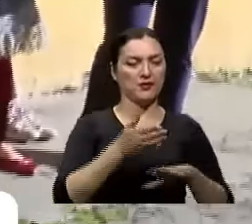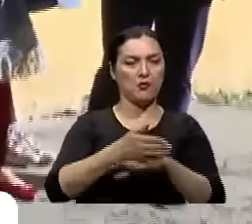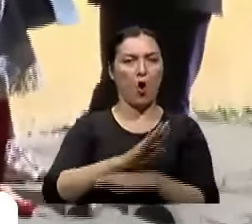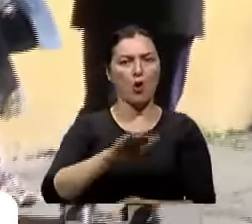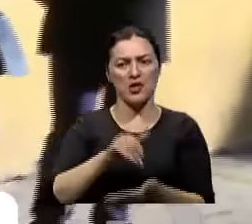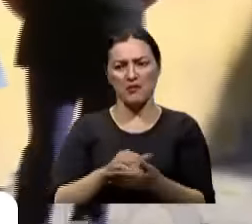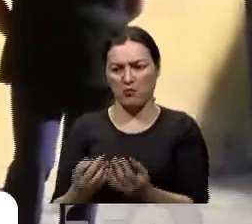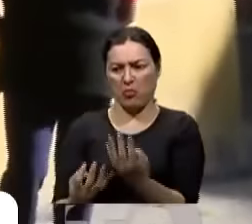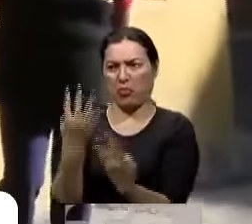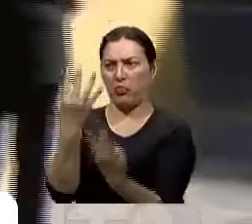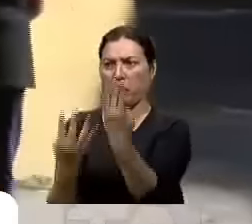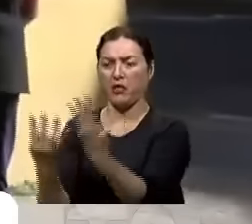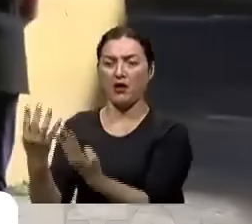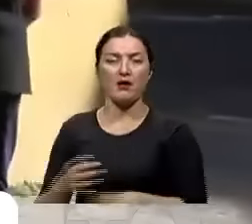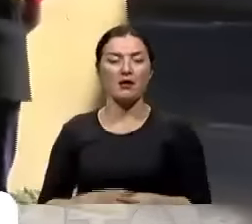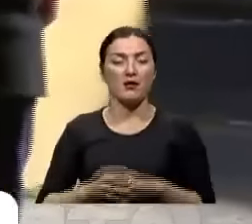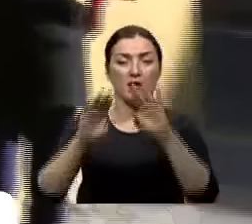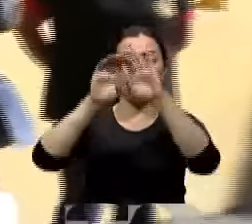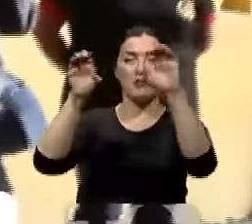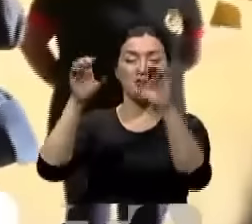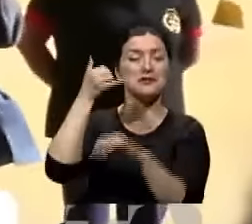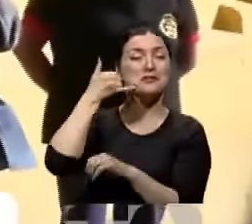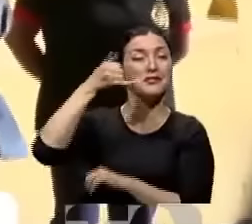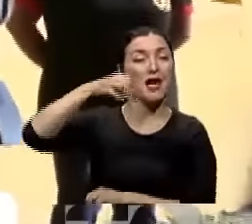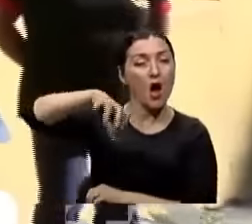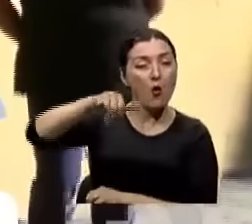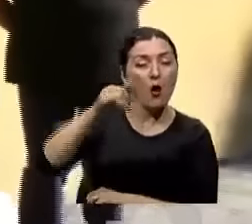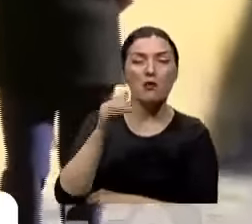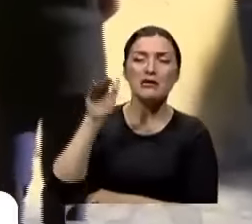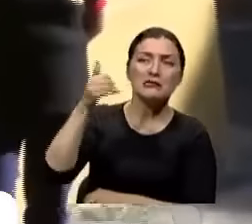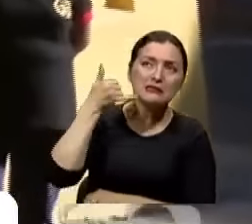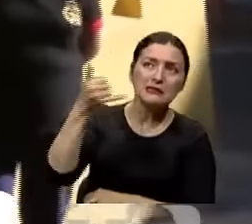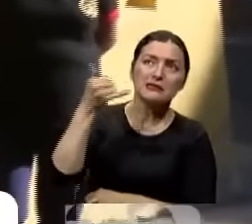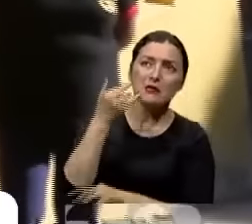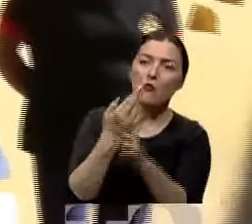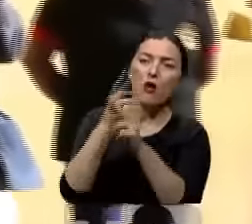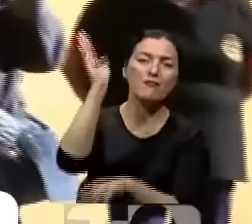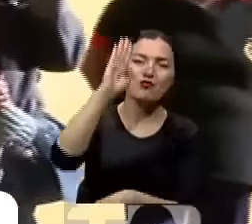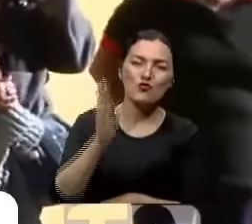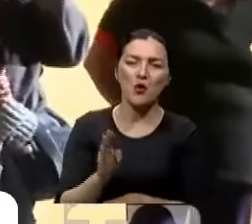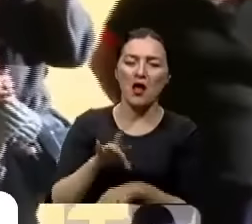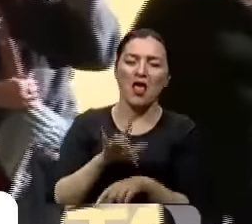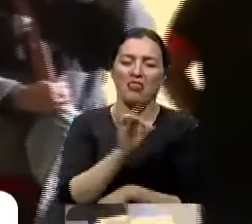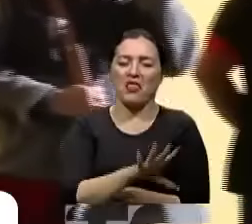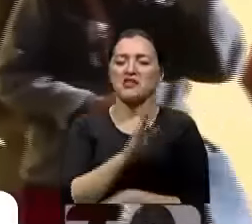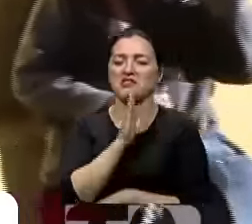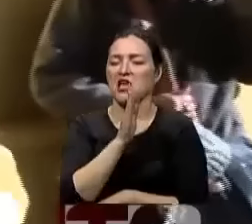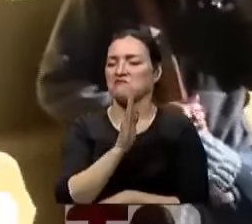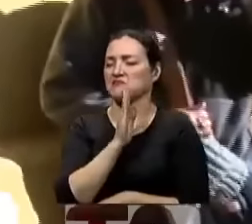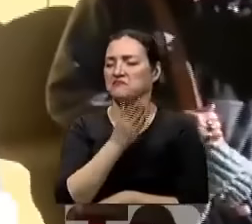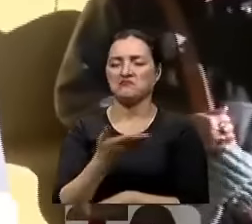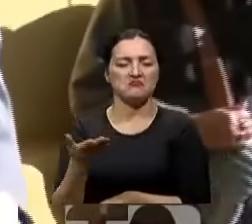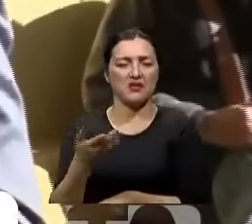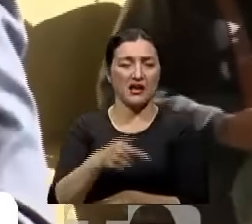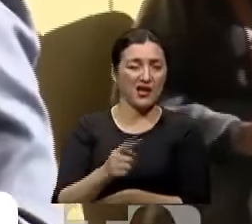al agua potable, pero nunca contestan, y como siempre saben que eso dejan ahí. Y no es solamente aquí, porque a una media cuadra